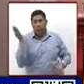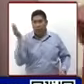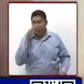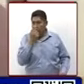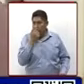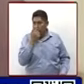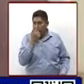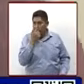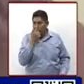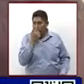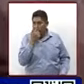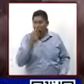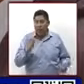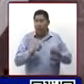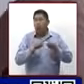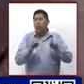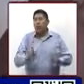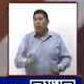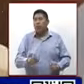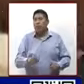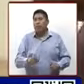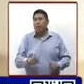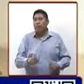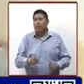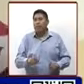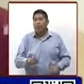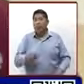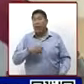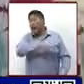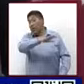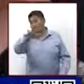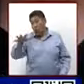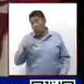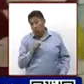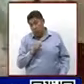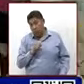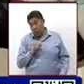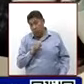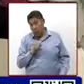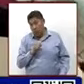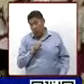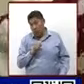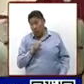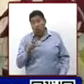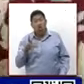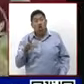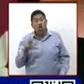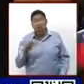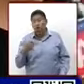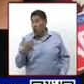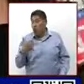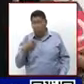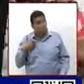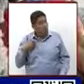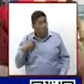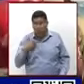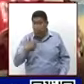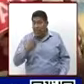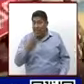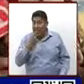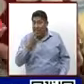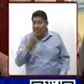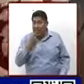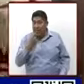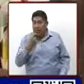Acá están las preguntas, veo precintos. Este ambiente no tiene ventanas,